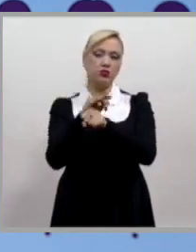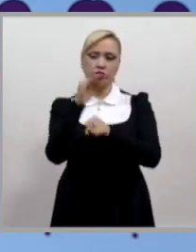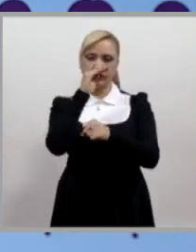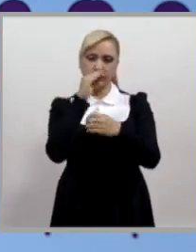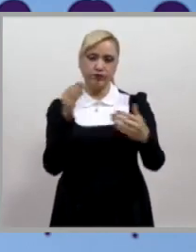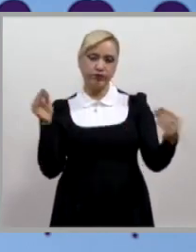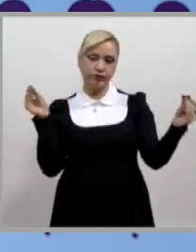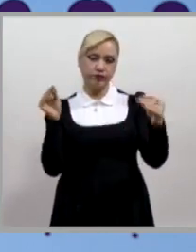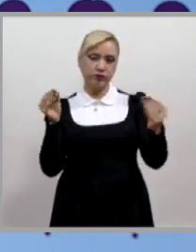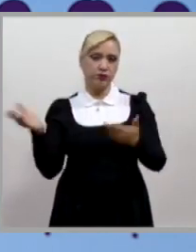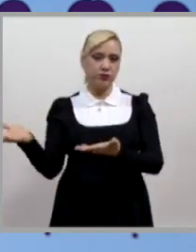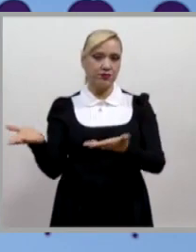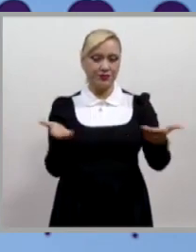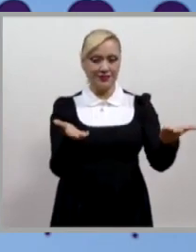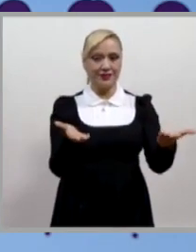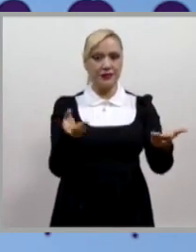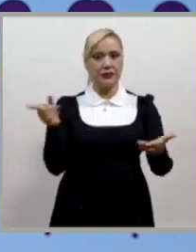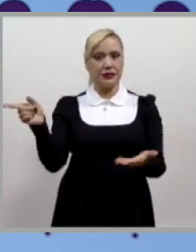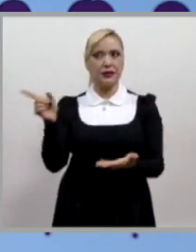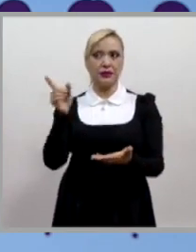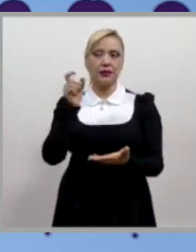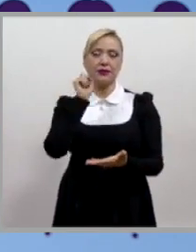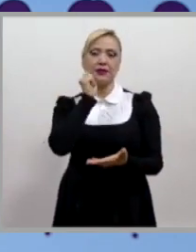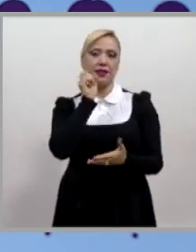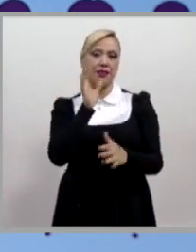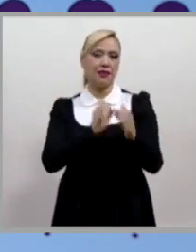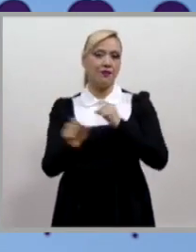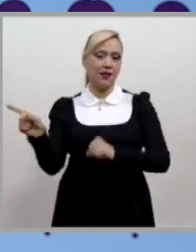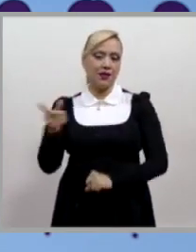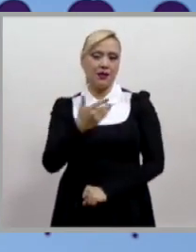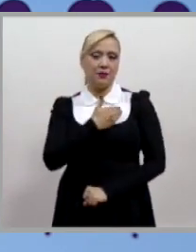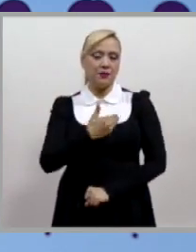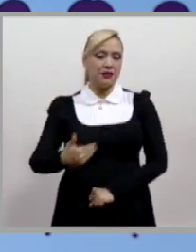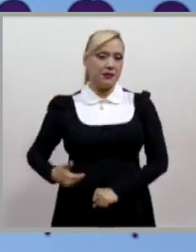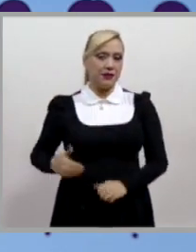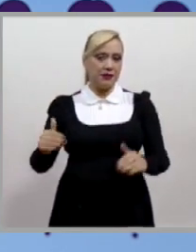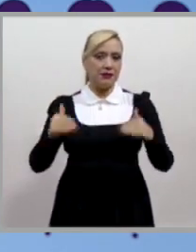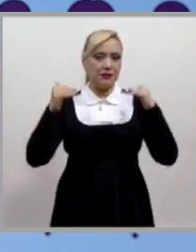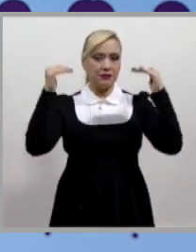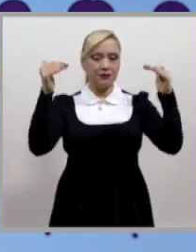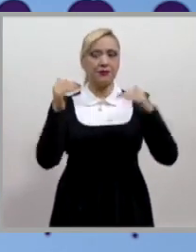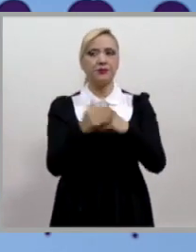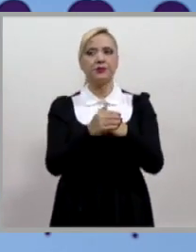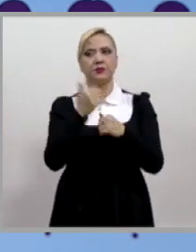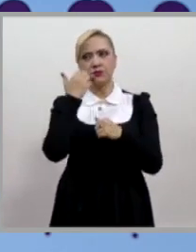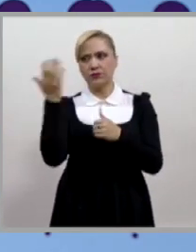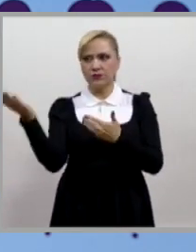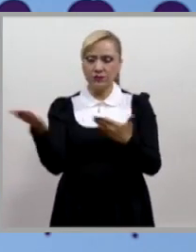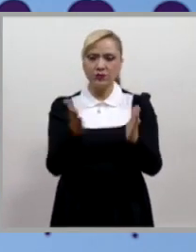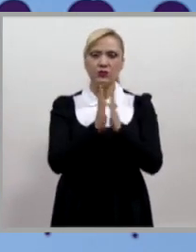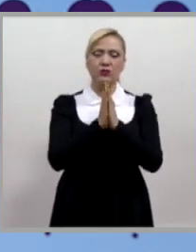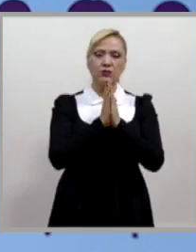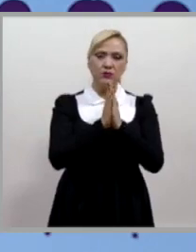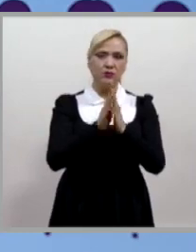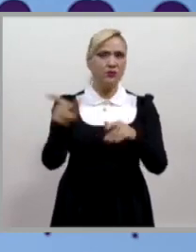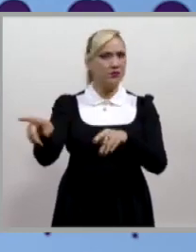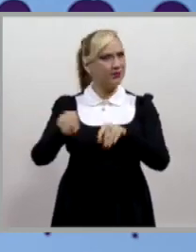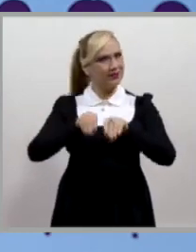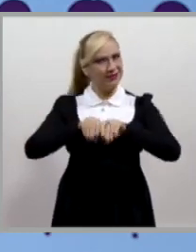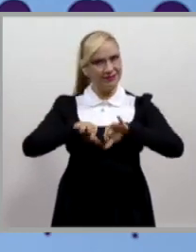actual presidente de la Suprema Corte y del Consejo de la Judicatura, el ministro Saldívar, a través de la Defensoría de Oficio a todos los rincones,